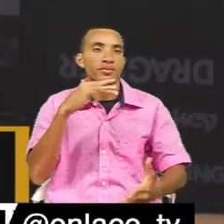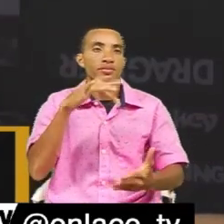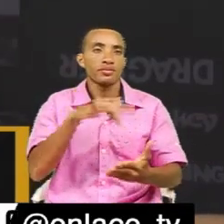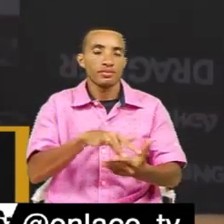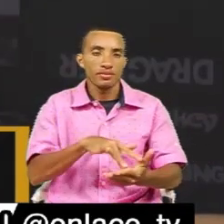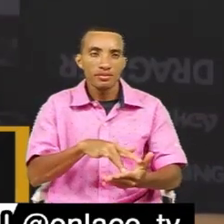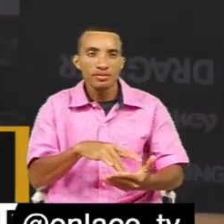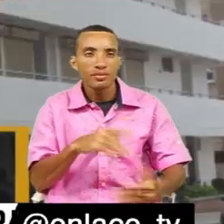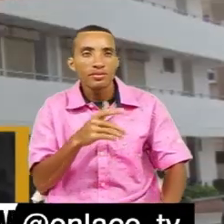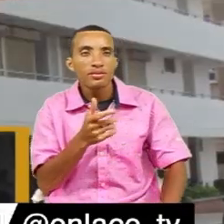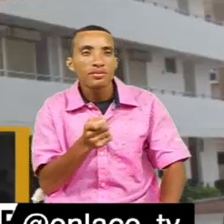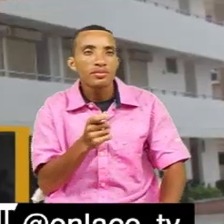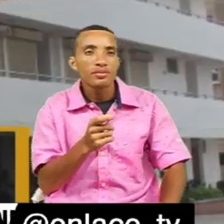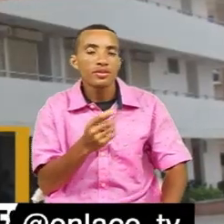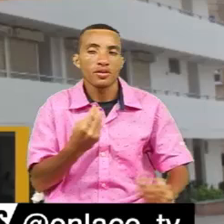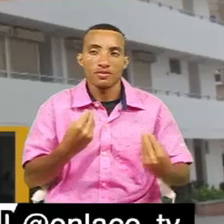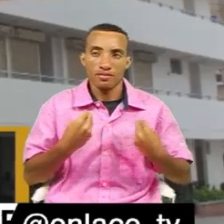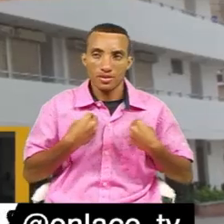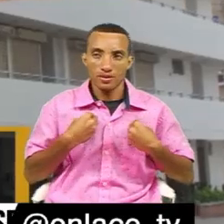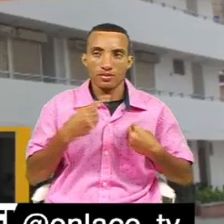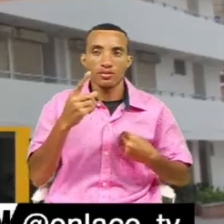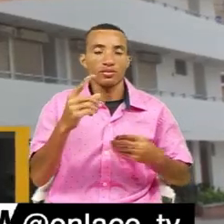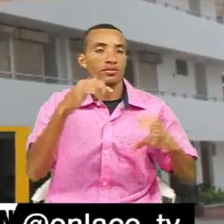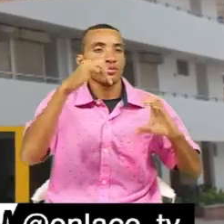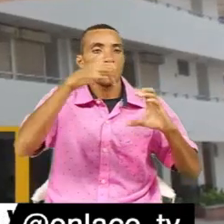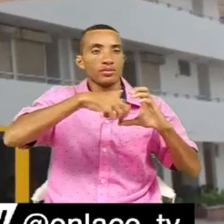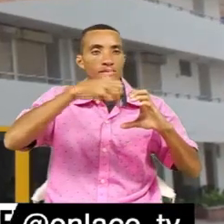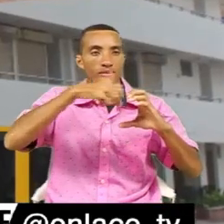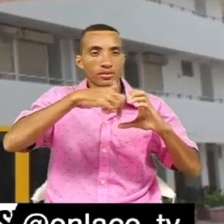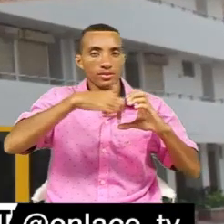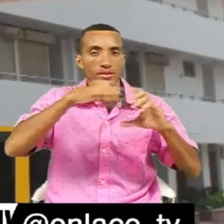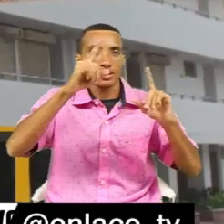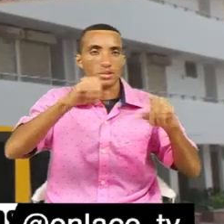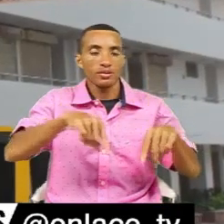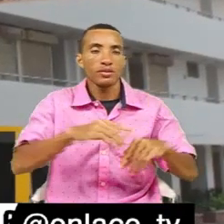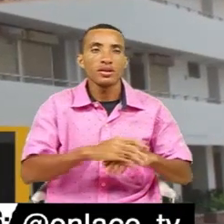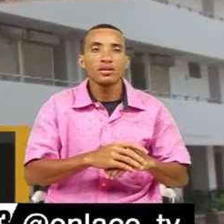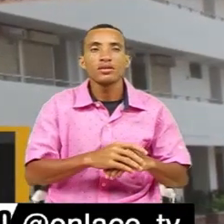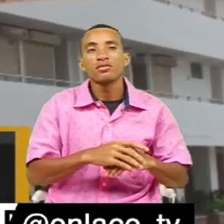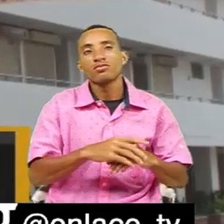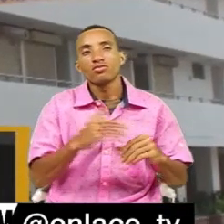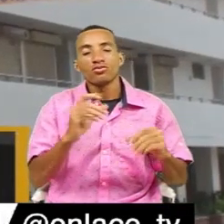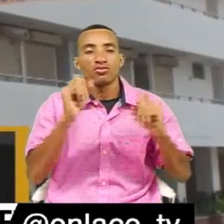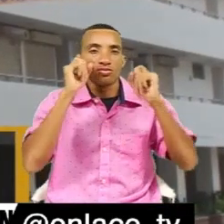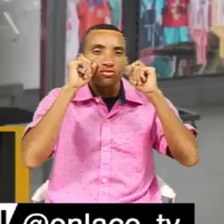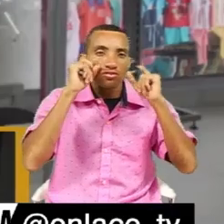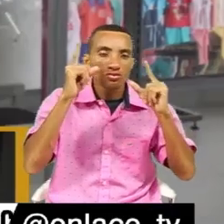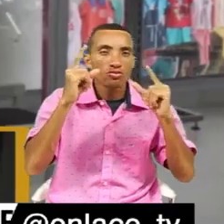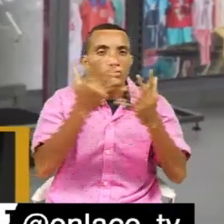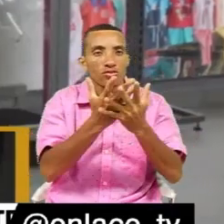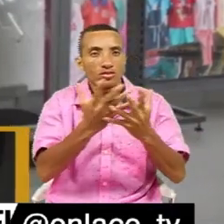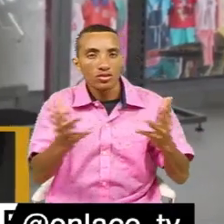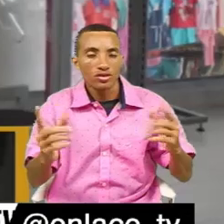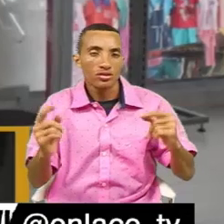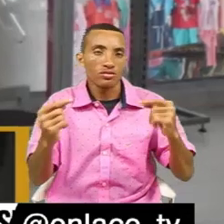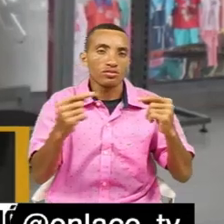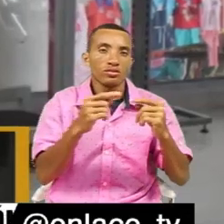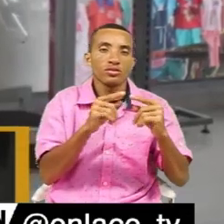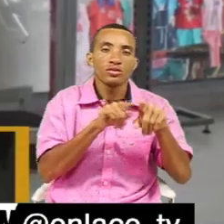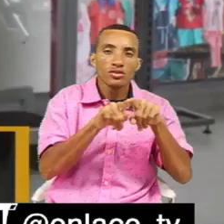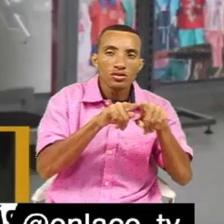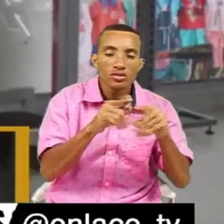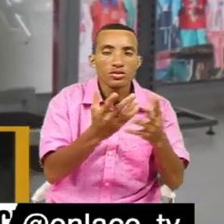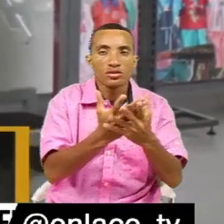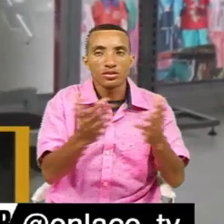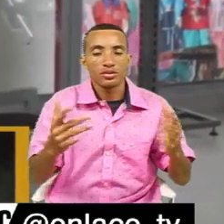el programa en vivo en el CPC, también van a haber muchos premios, muchos concursos. Tenemos más de 50 premios donados por los